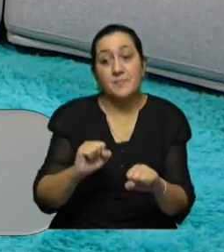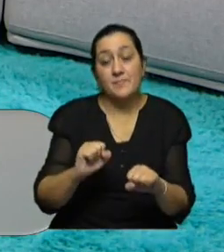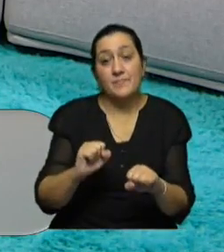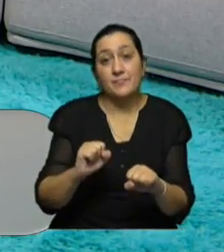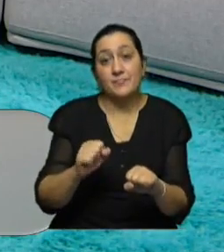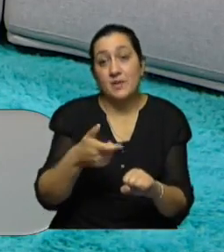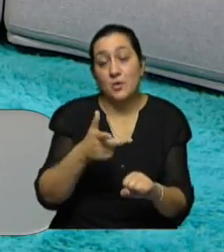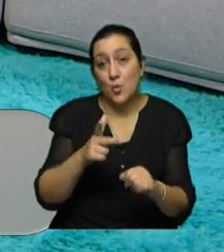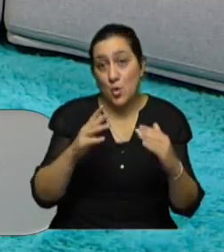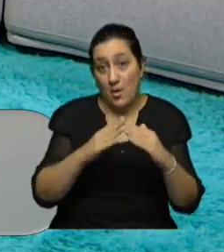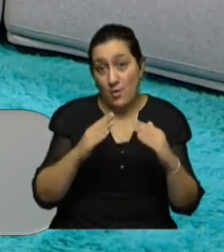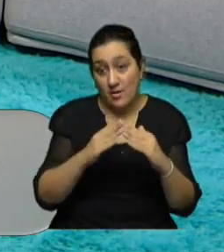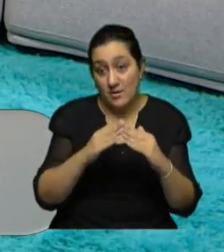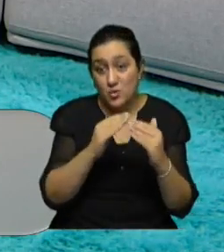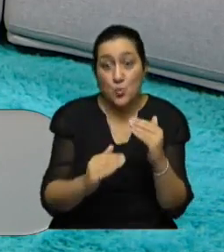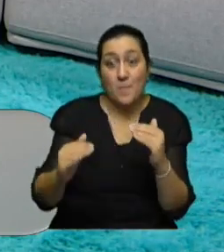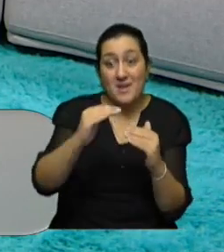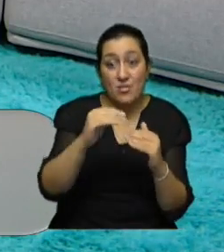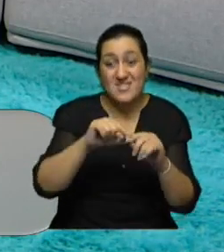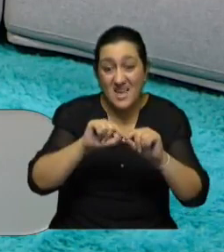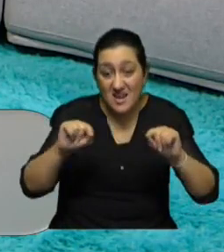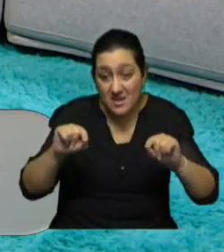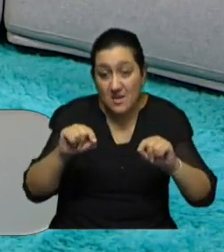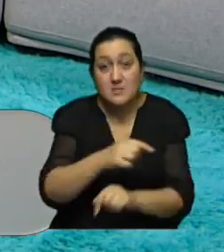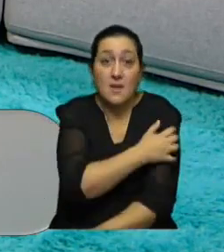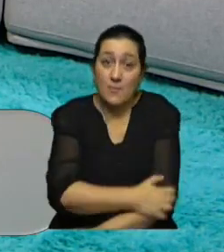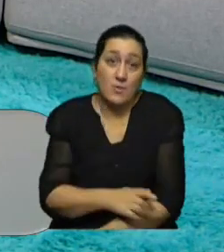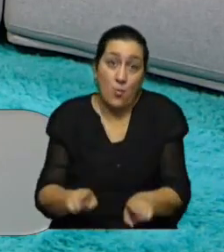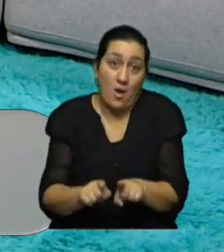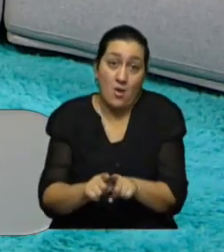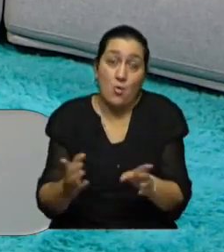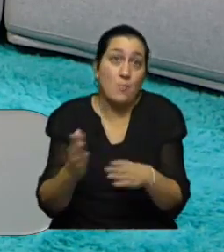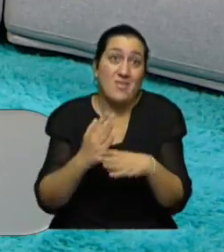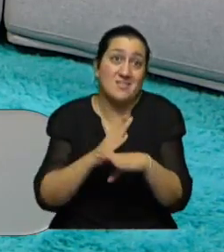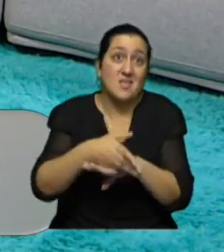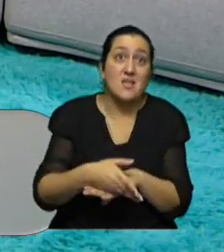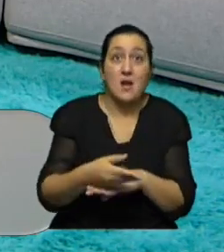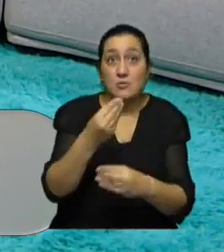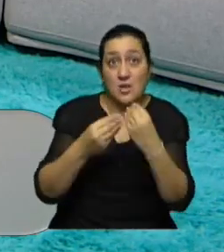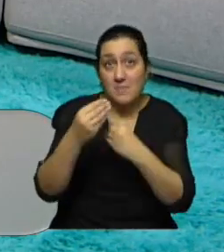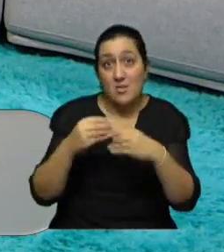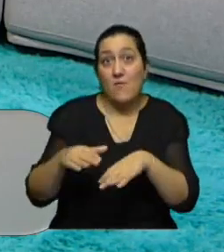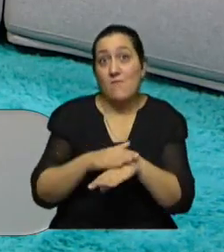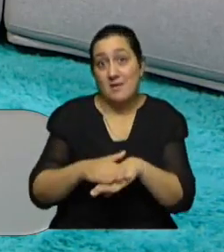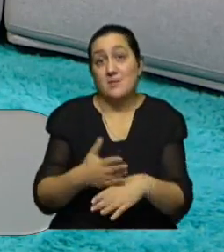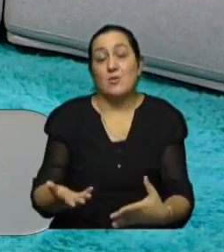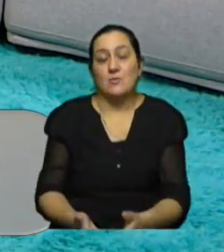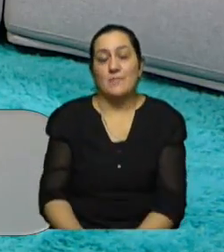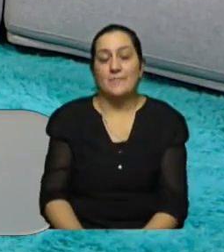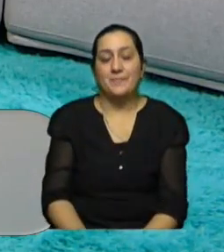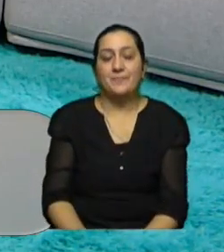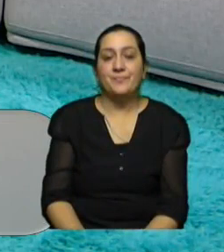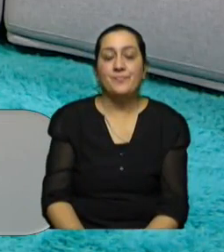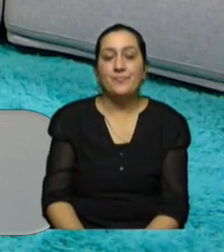superando esos umbrales de pobreza, igual sea pobre o igual no pueda acceder a niveles mínimos de